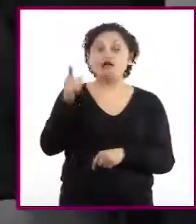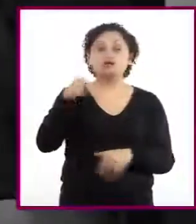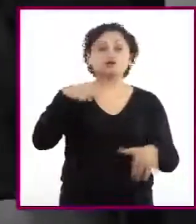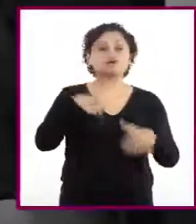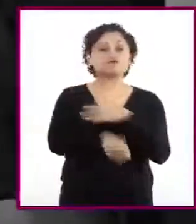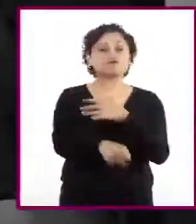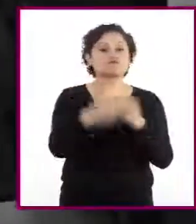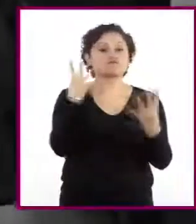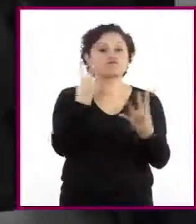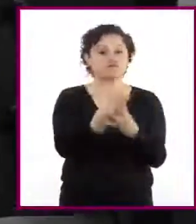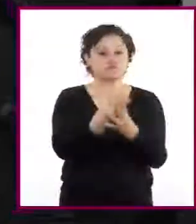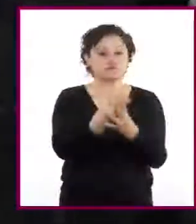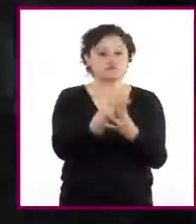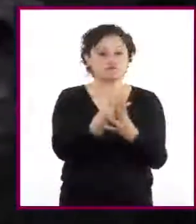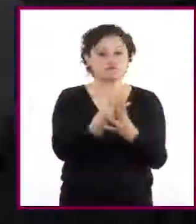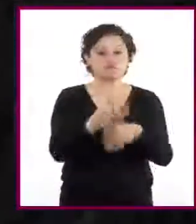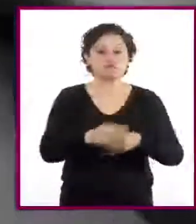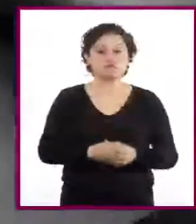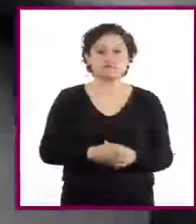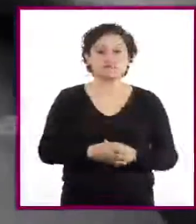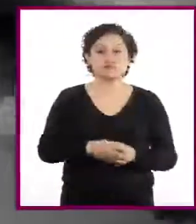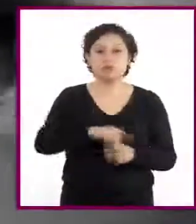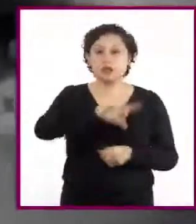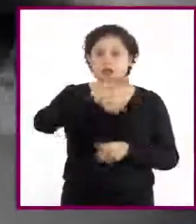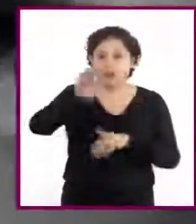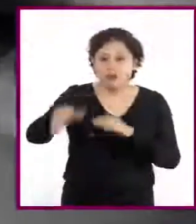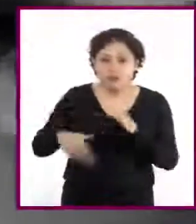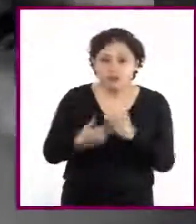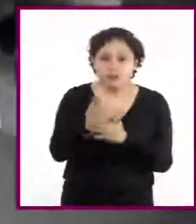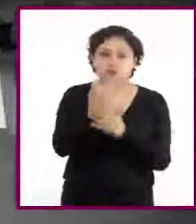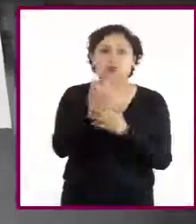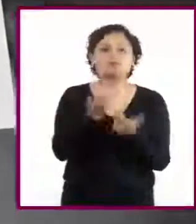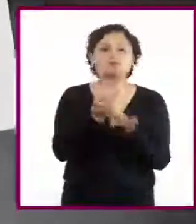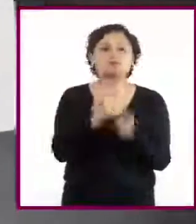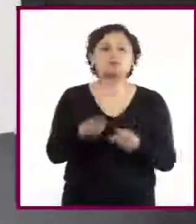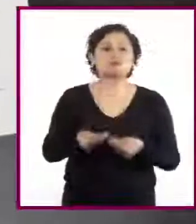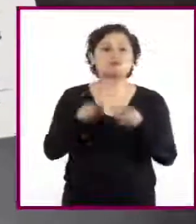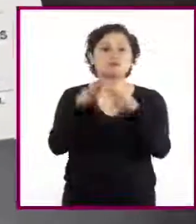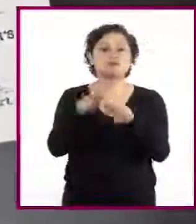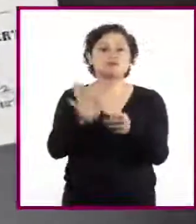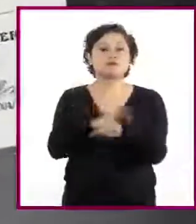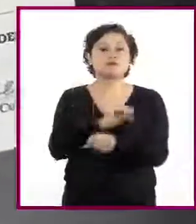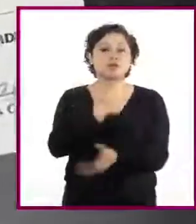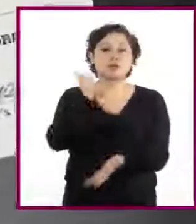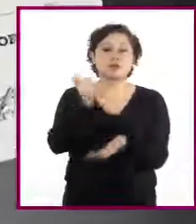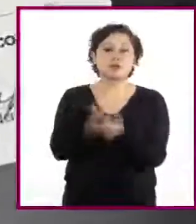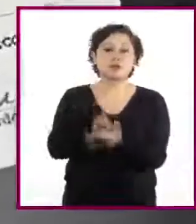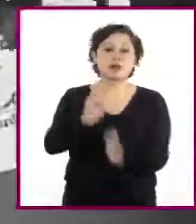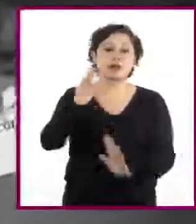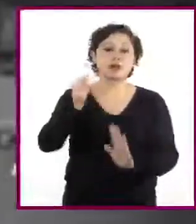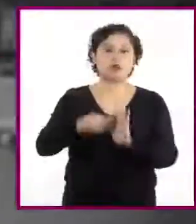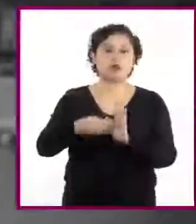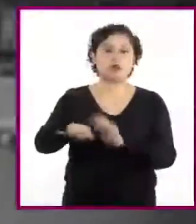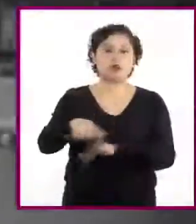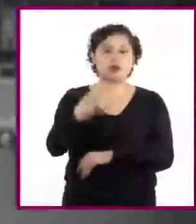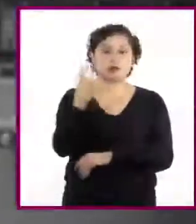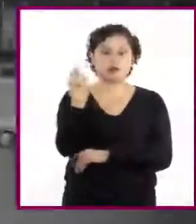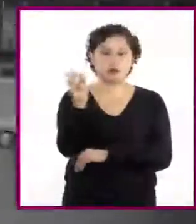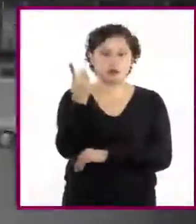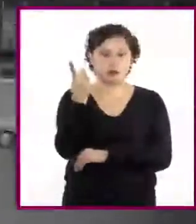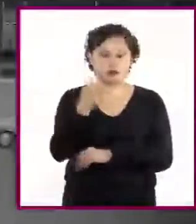de la ciudad y solo fue liberada a la mañana siguiente mediante el pago de una multa de $14.